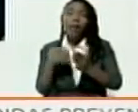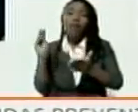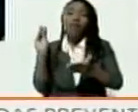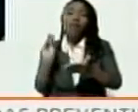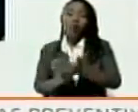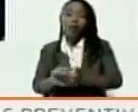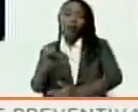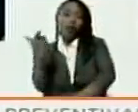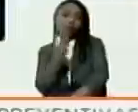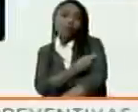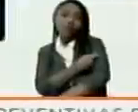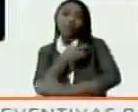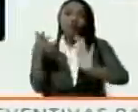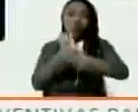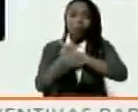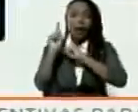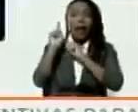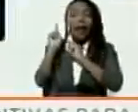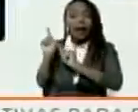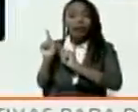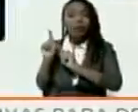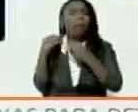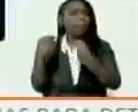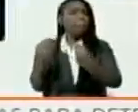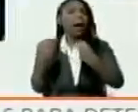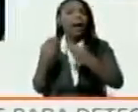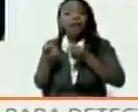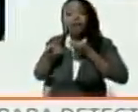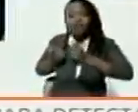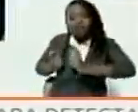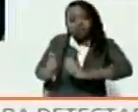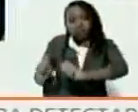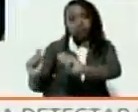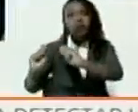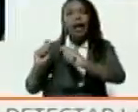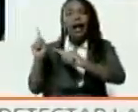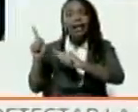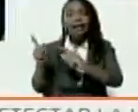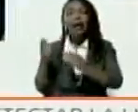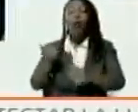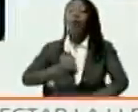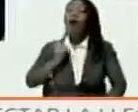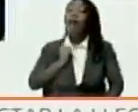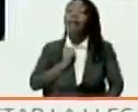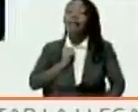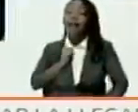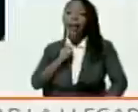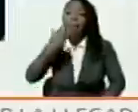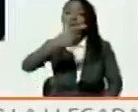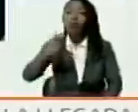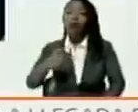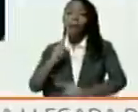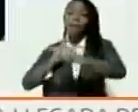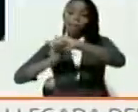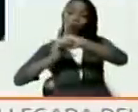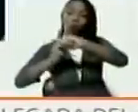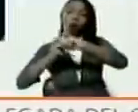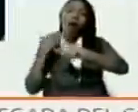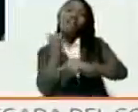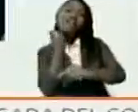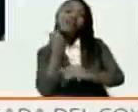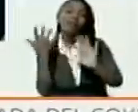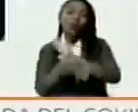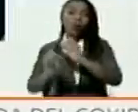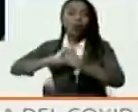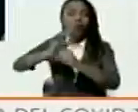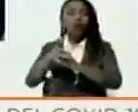aplicaciones de interferón para tratamiento de cualquier caso que se presente. Y ha sido de gran